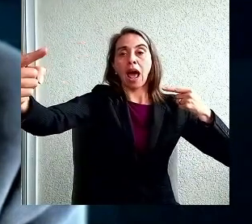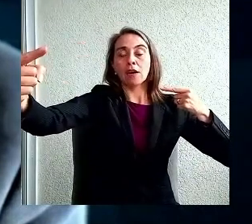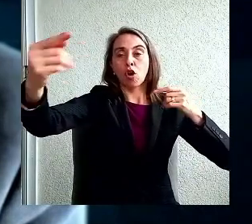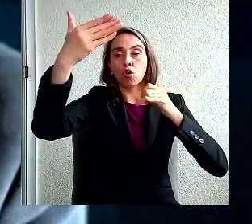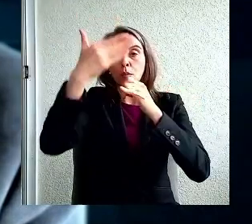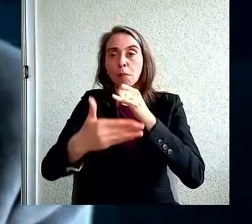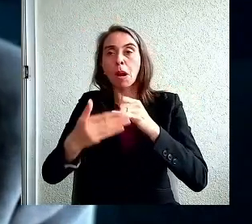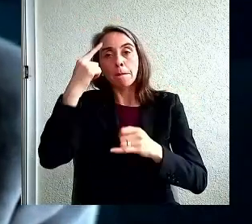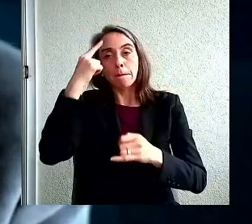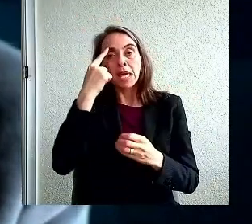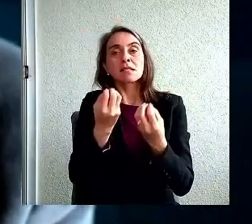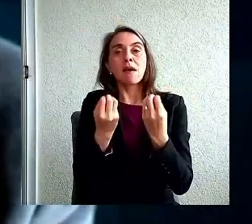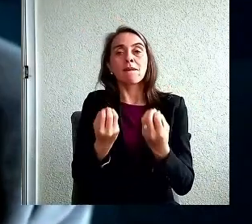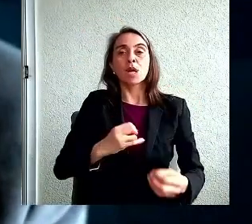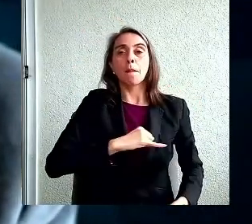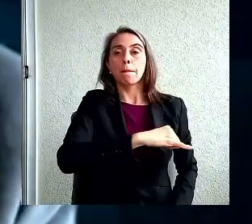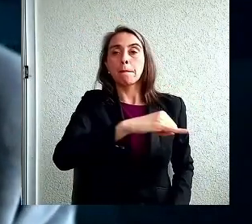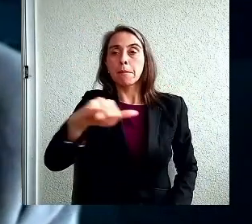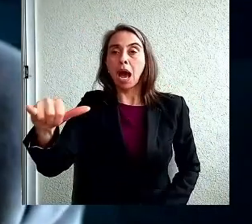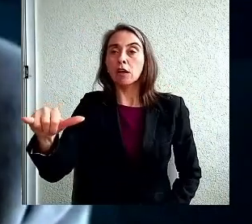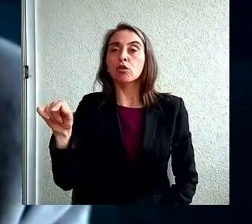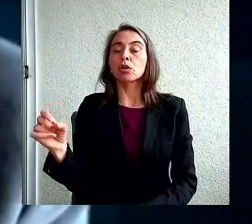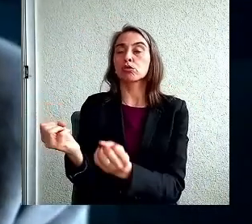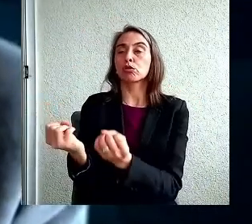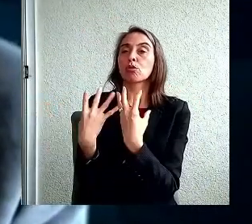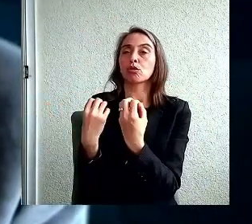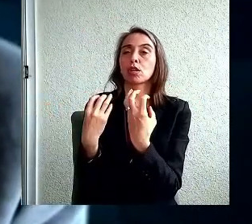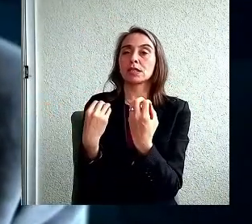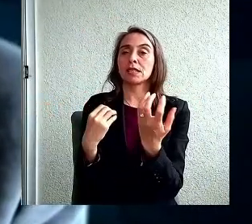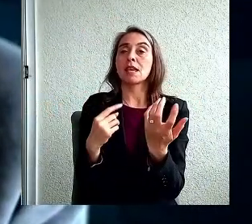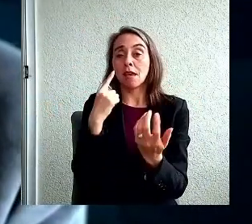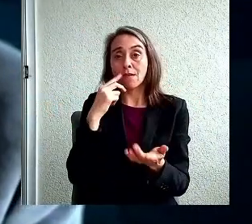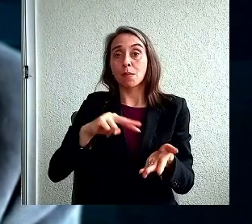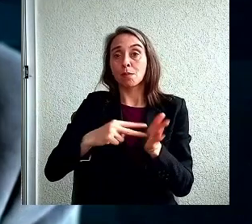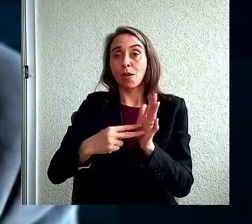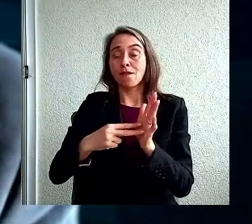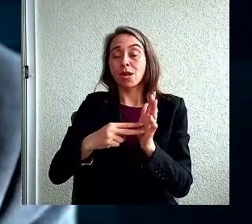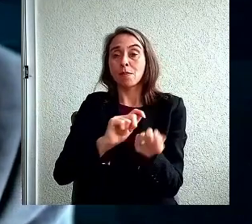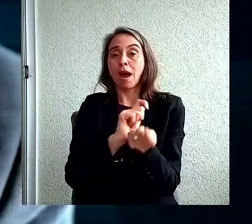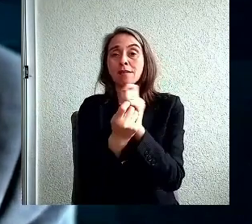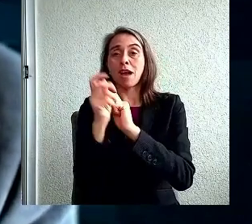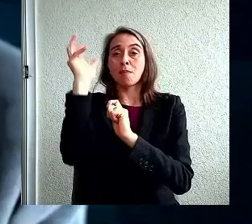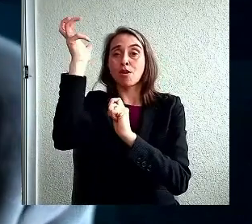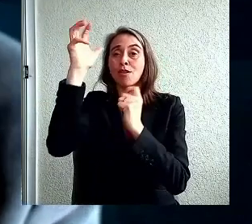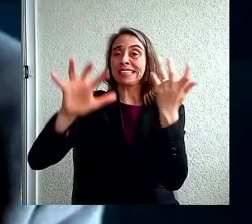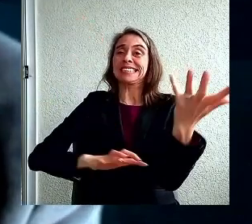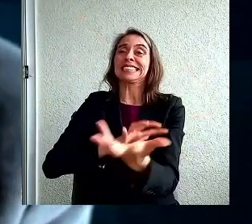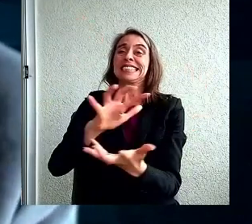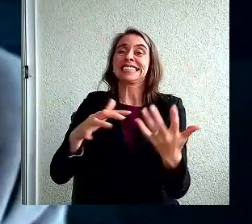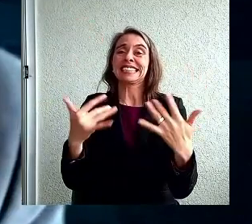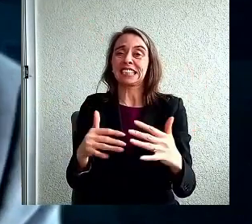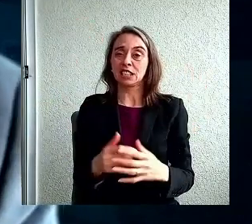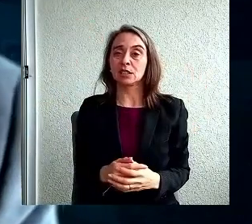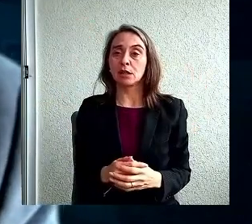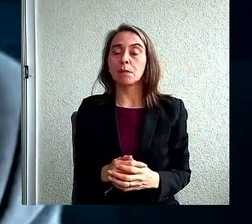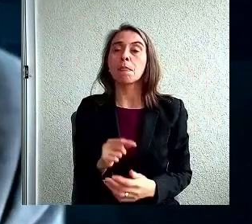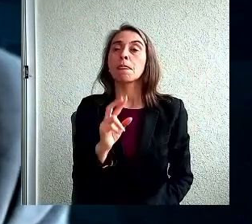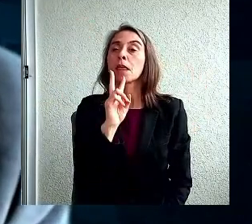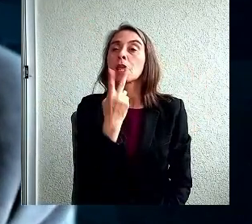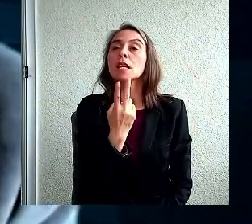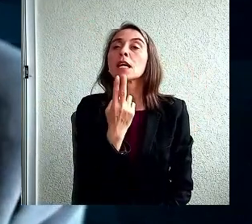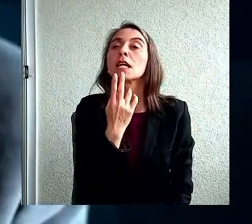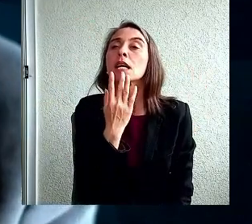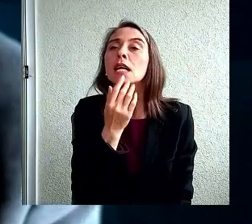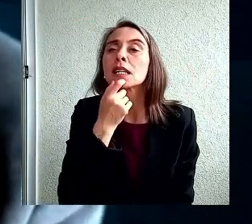como enseñanza toda esta crisis, ¿no es cierto?, climática que estamos viviendo. Voy a cambiar al inglés porque hay una pregunta para Anthony. Anthony, we'll